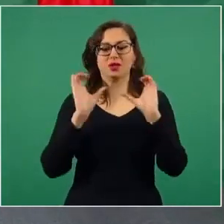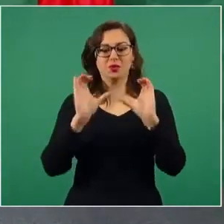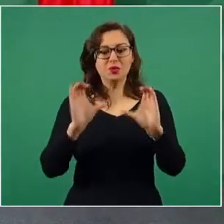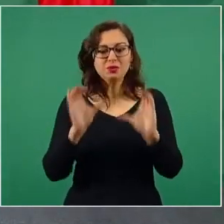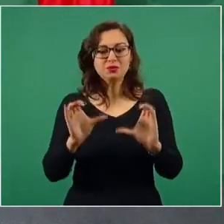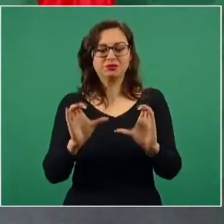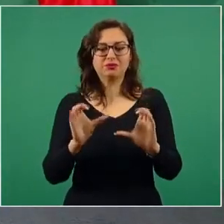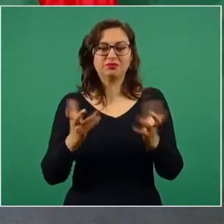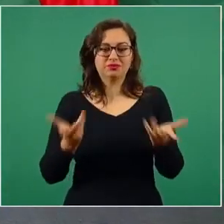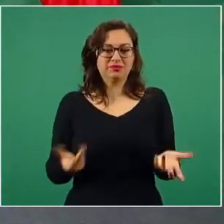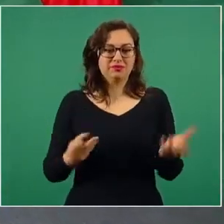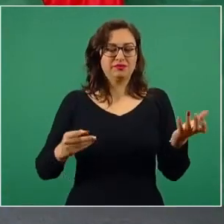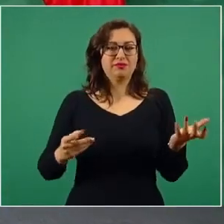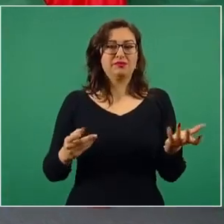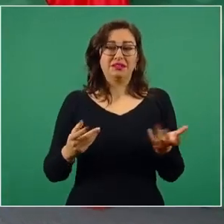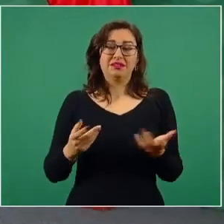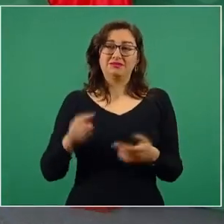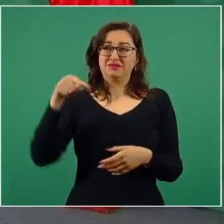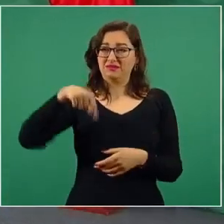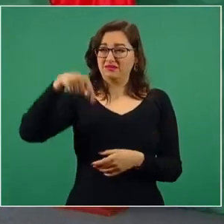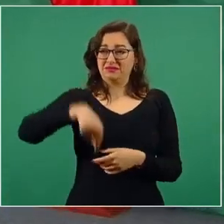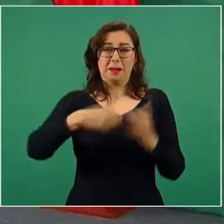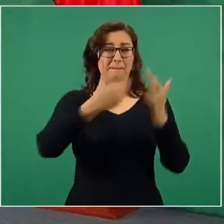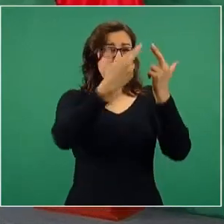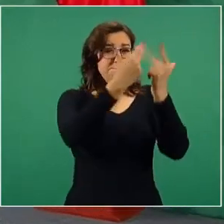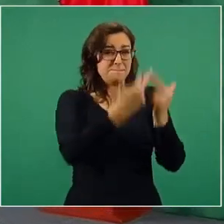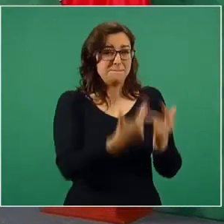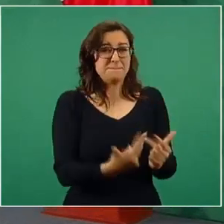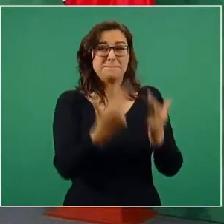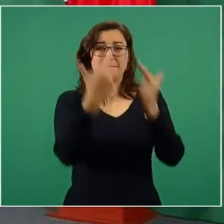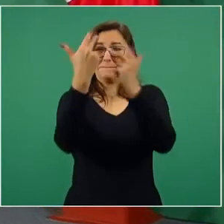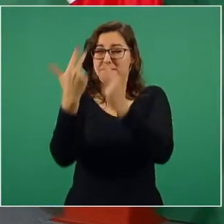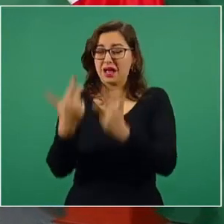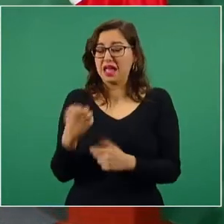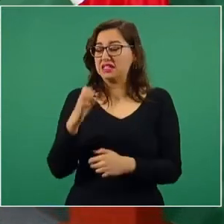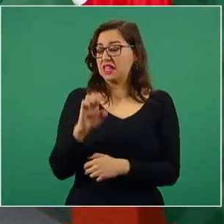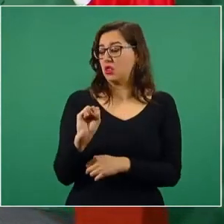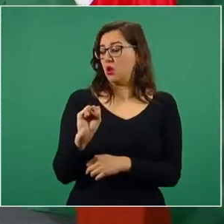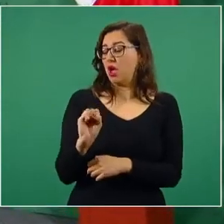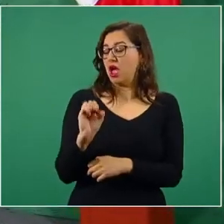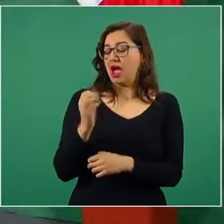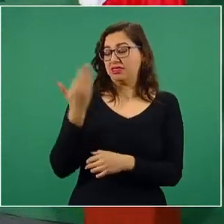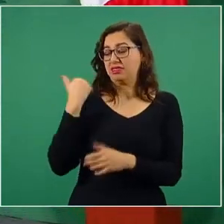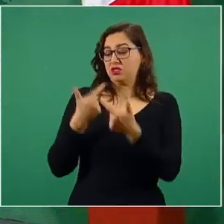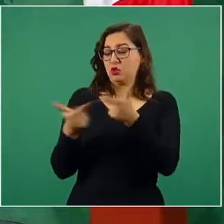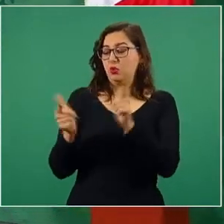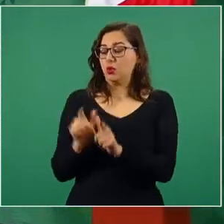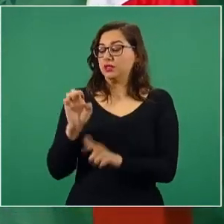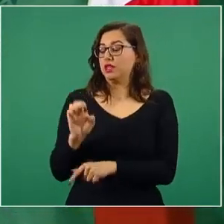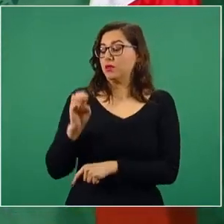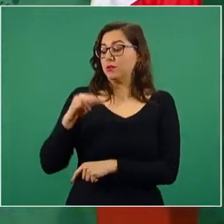y todo lo que estaba impactado ya por el Estado Mayor Presidencial